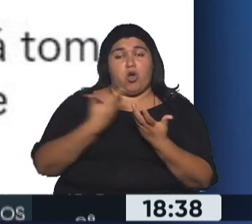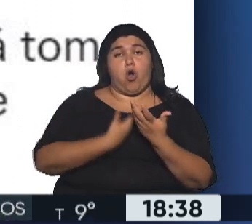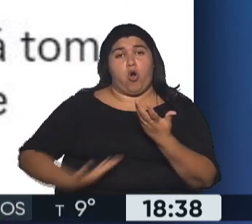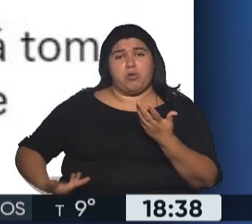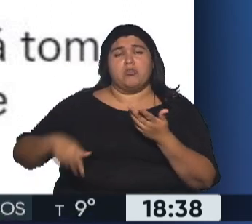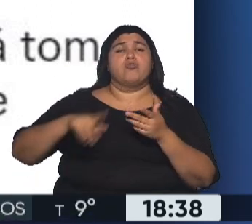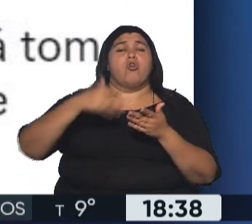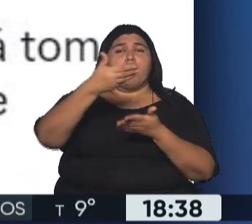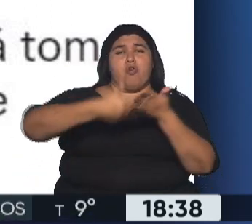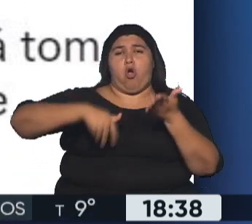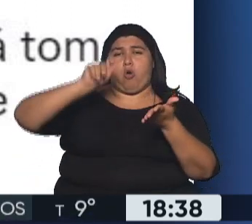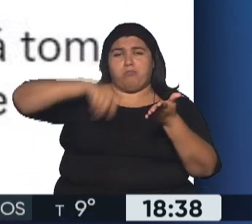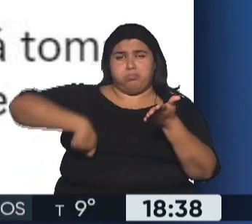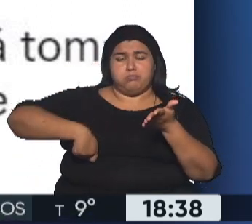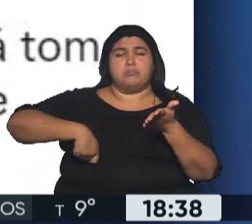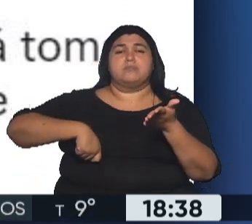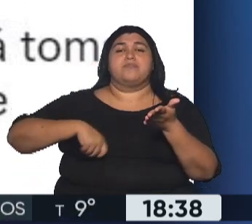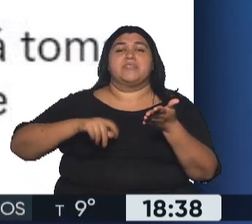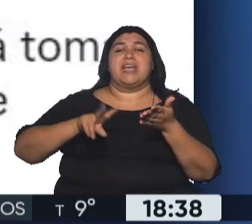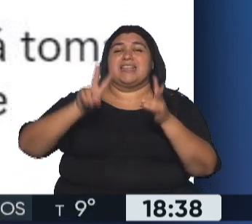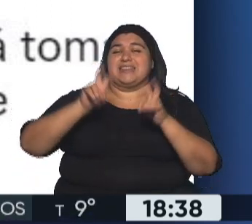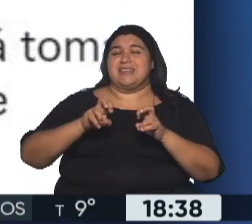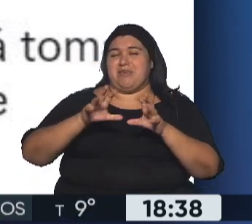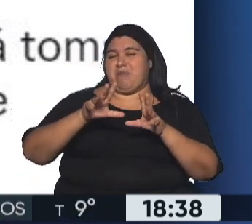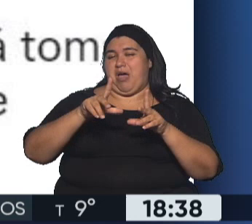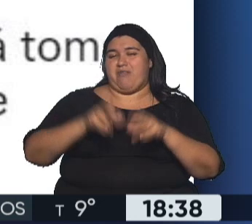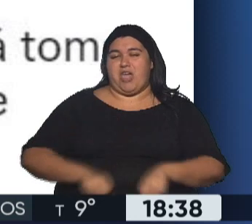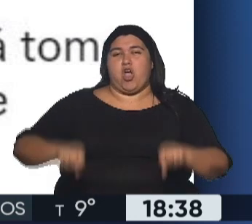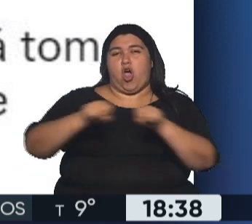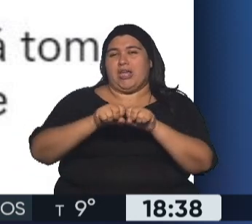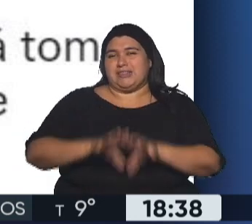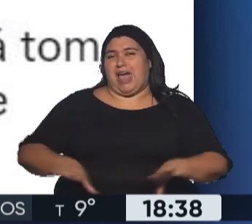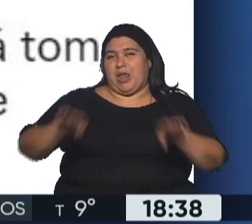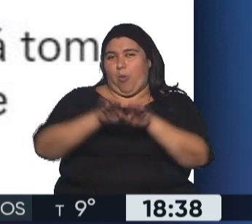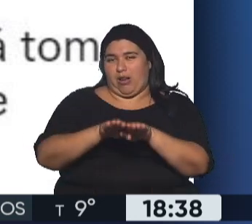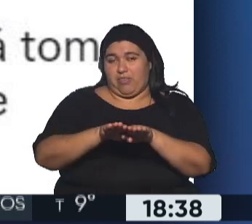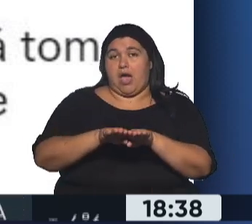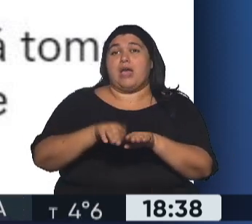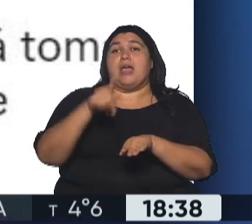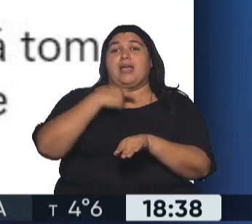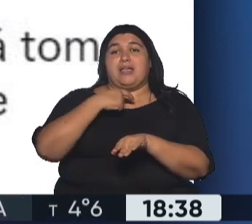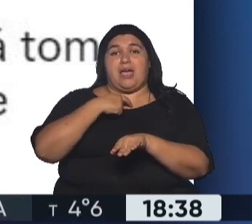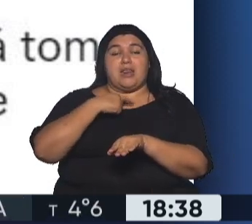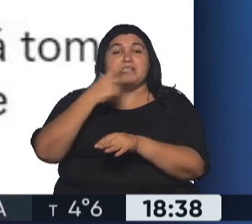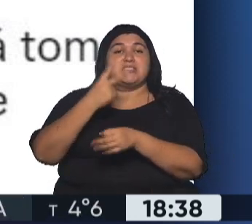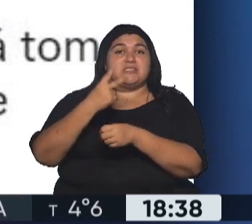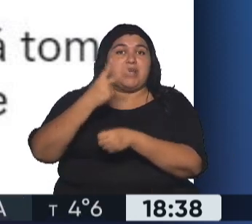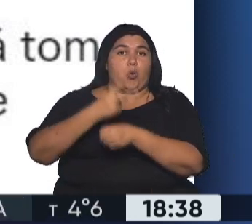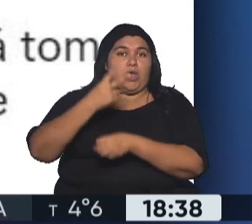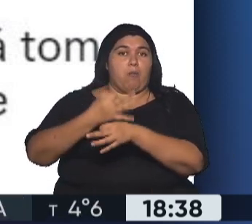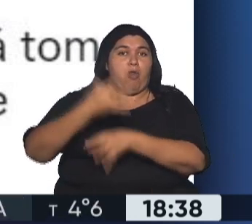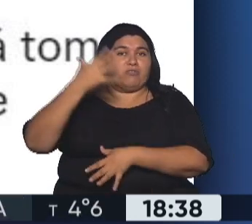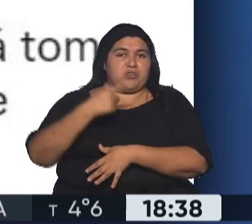convenio, el convenio por el Conectar Igualdad, implementar la secundaria profesional en la provincia e